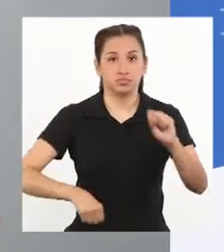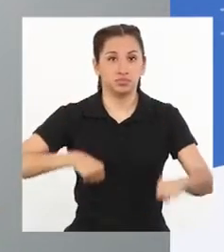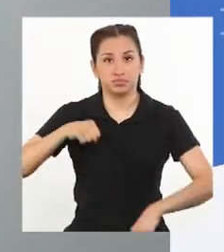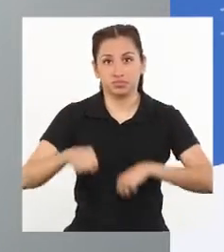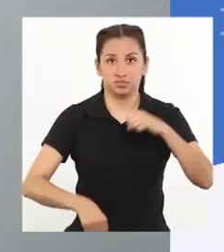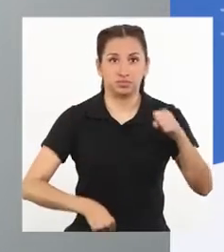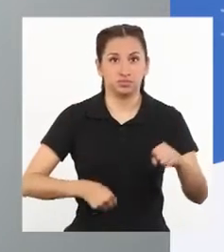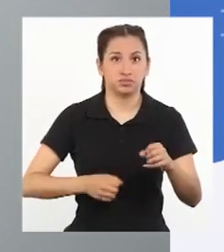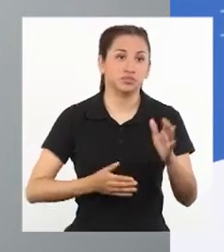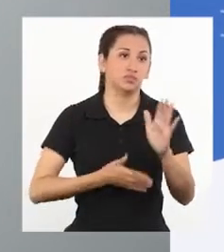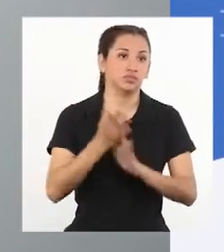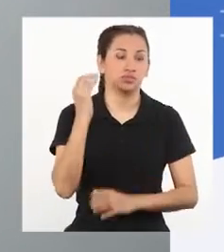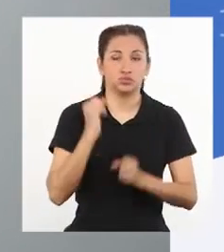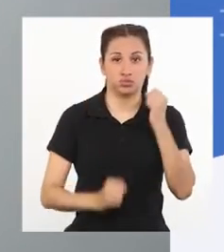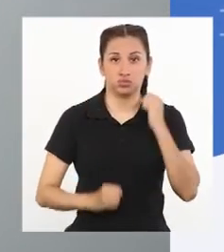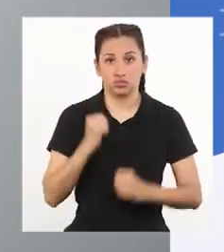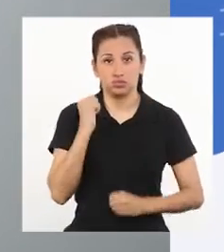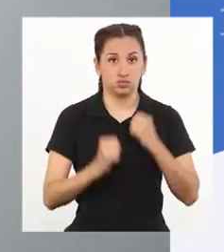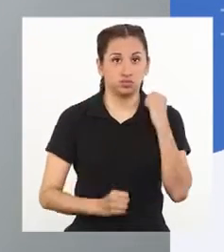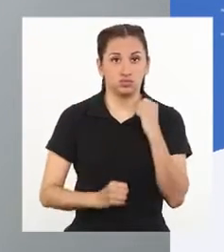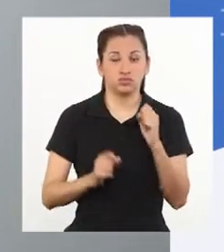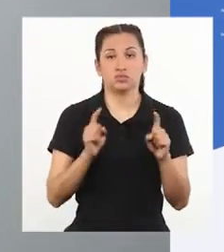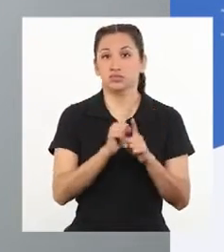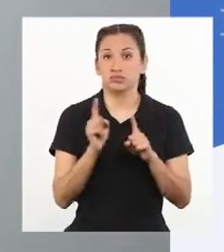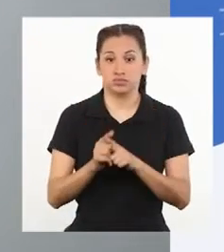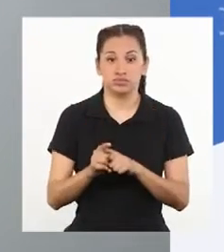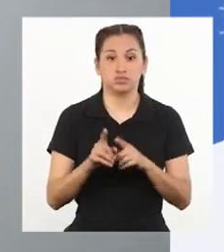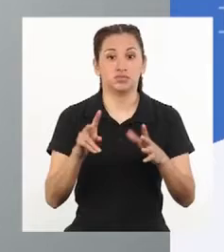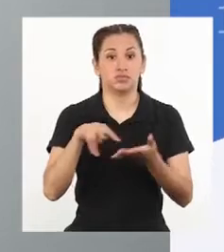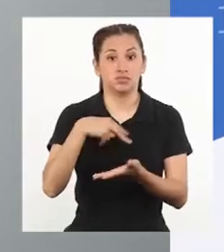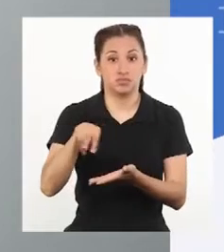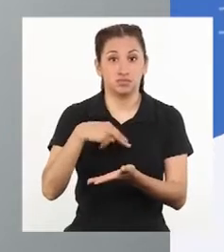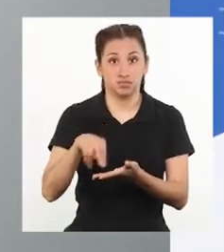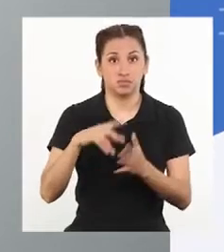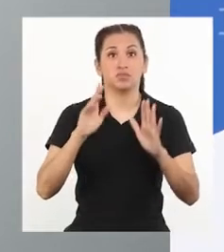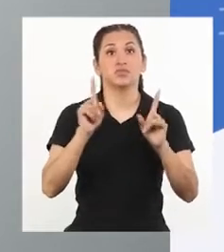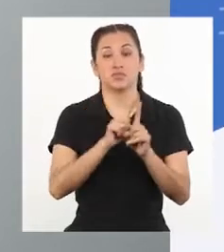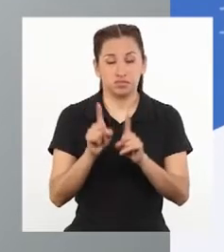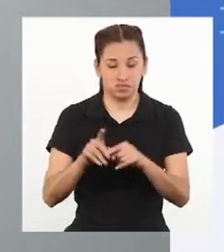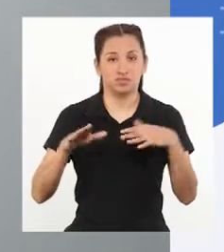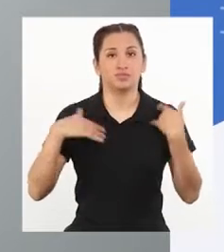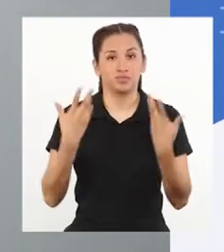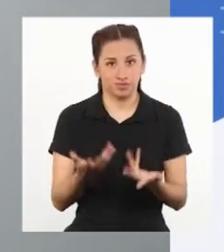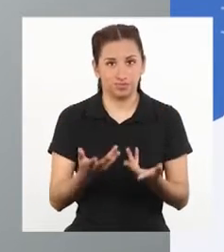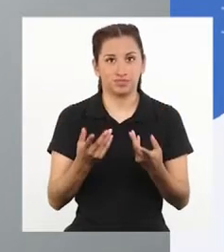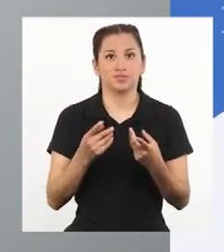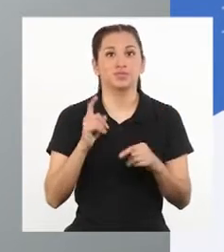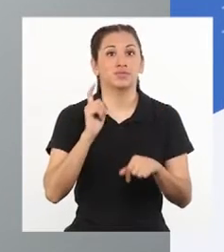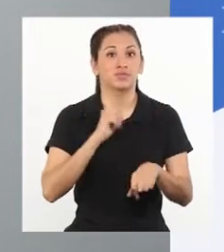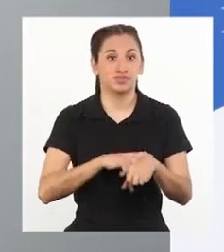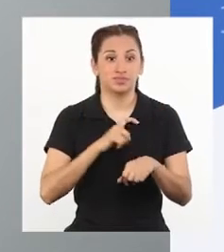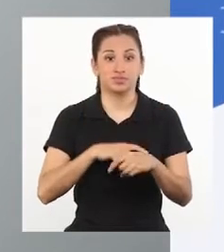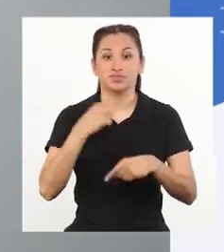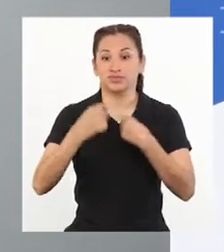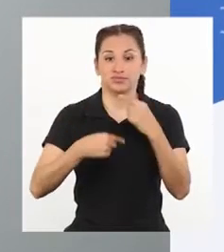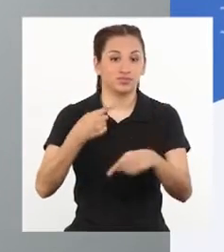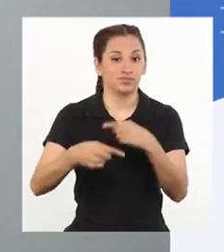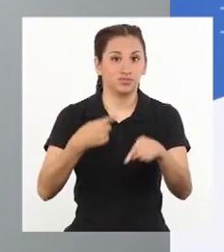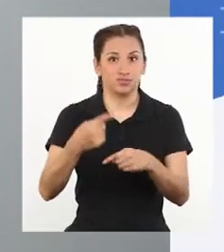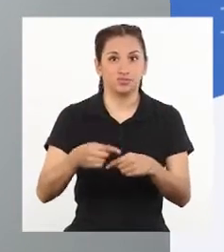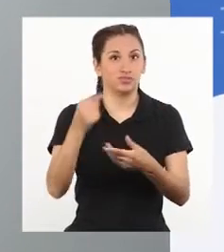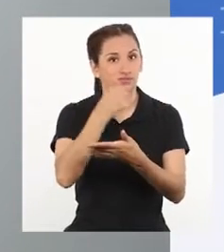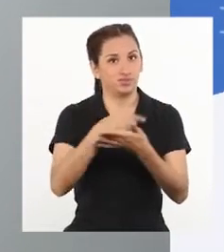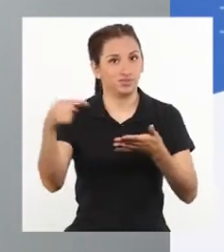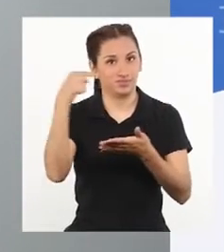montar bici, o salir a correr, e inclusive bailar puede considerarse como actividad física si lo haces de manera